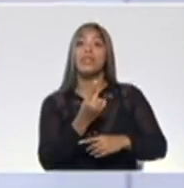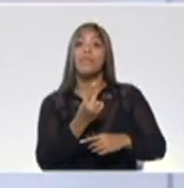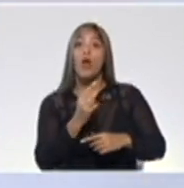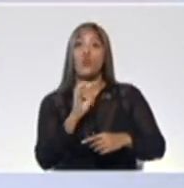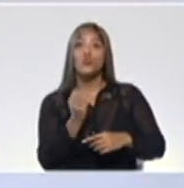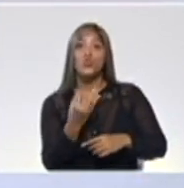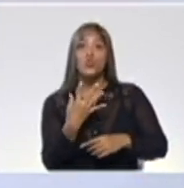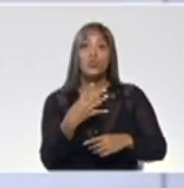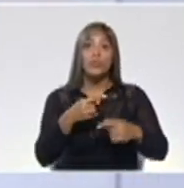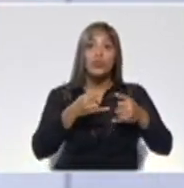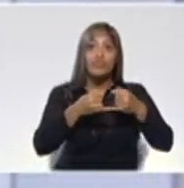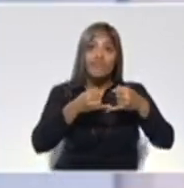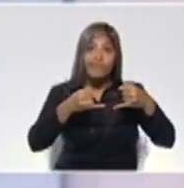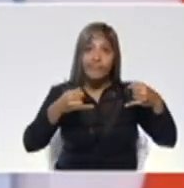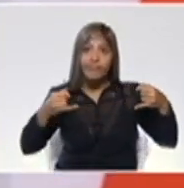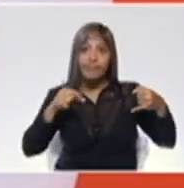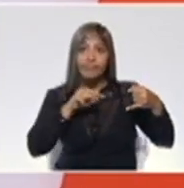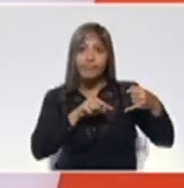X,